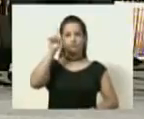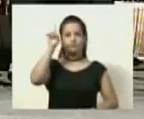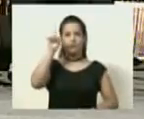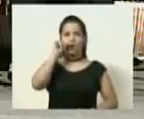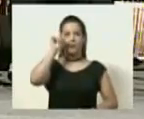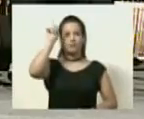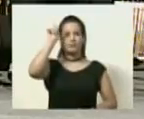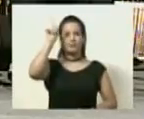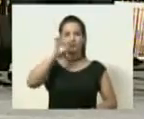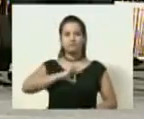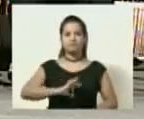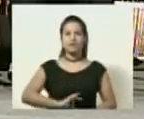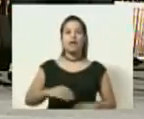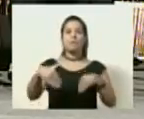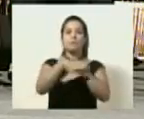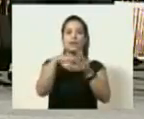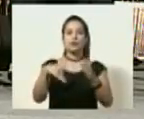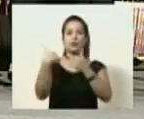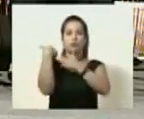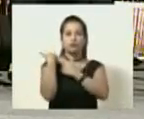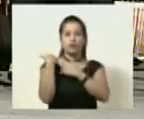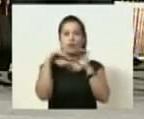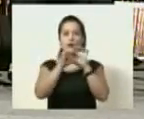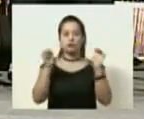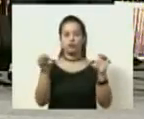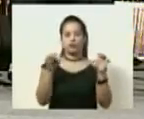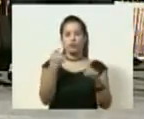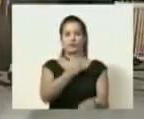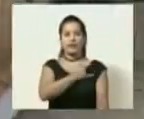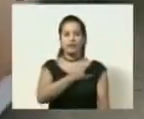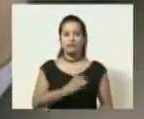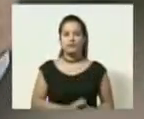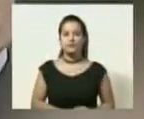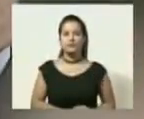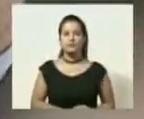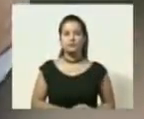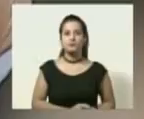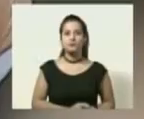ministro de Educación Universitaria. Camarada